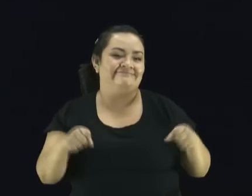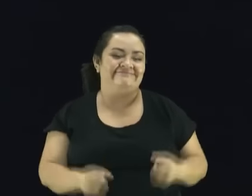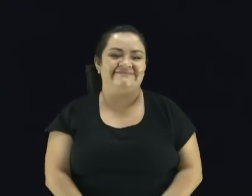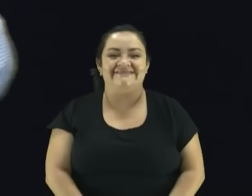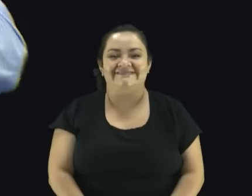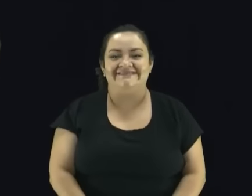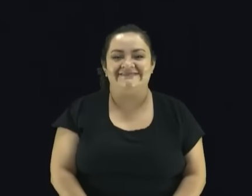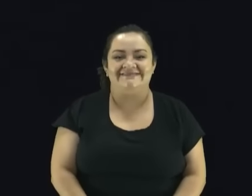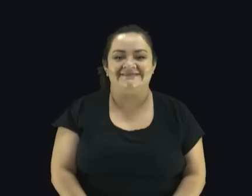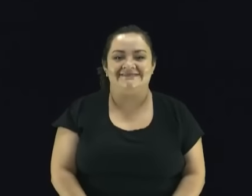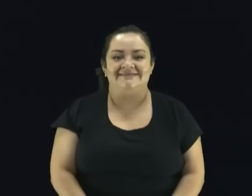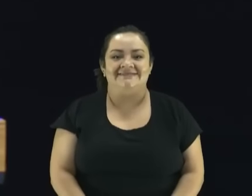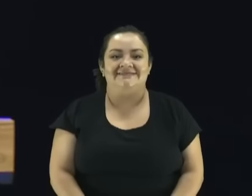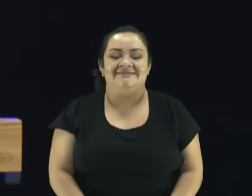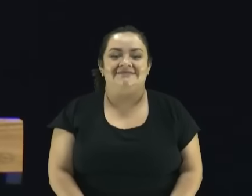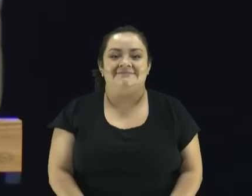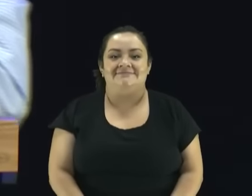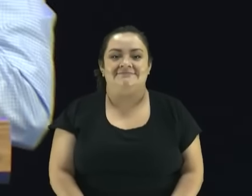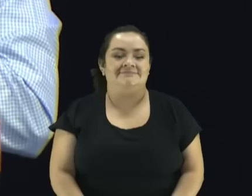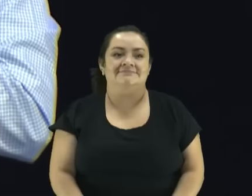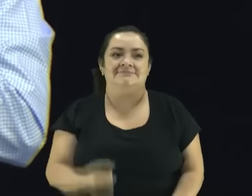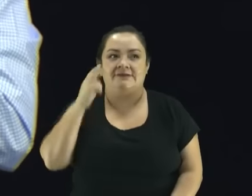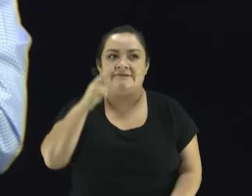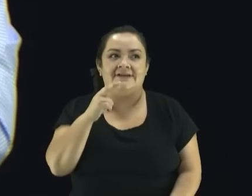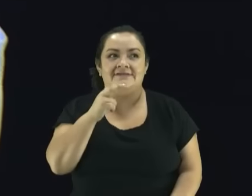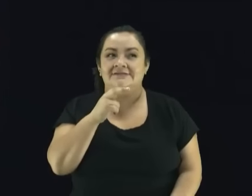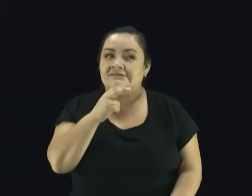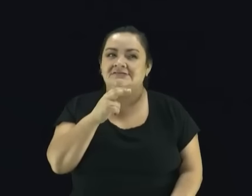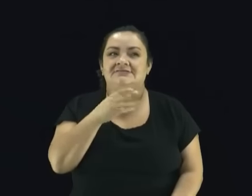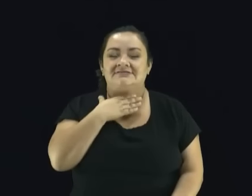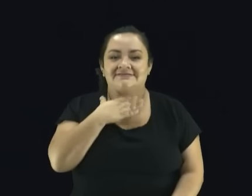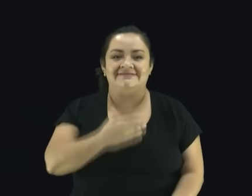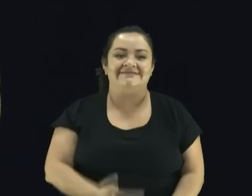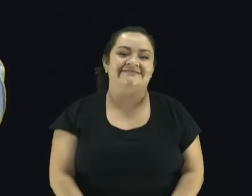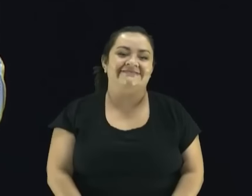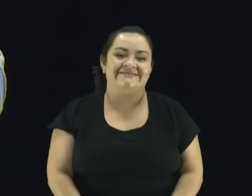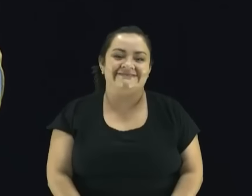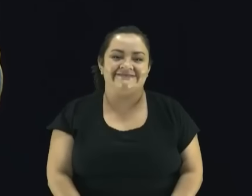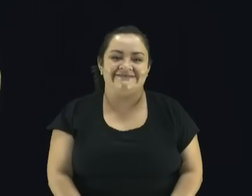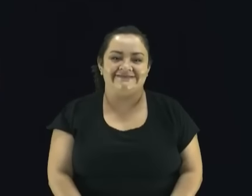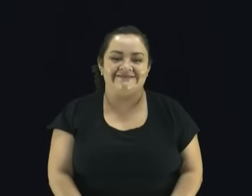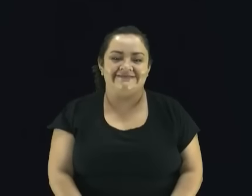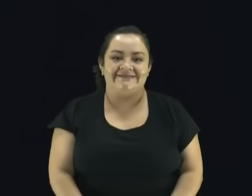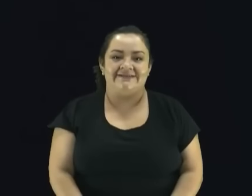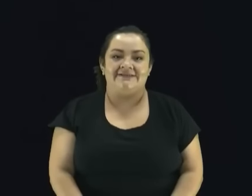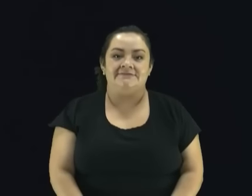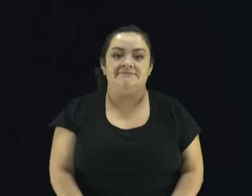que usted ve tres vacas y no hay problema pero ya cuando ve dos docenas m el